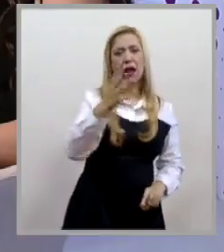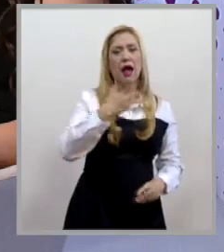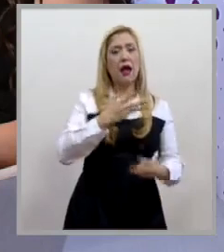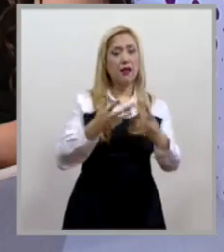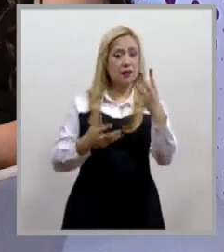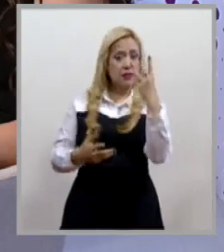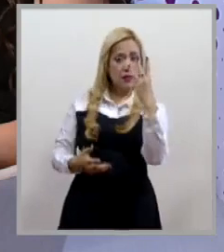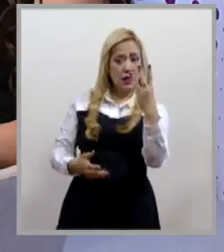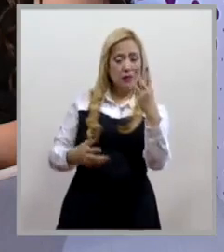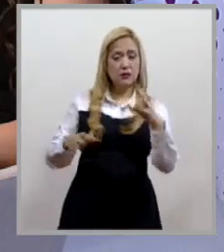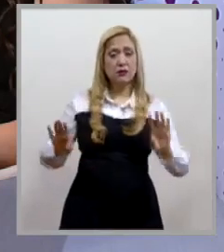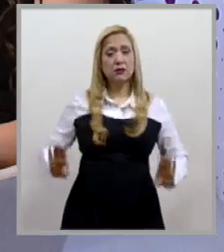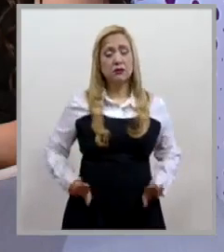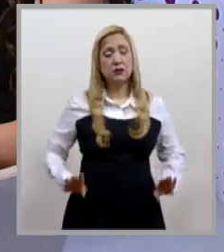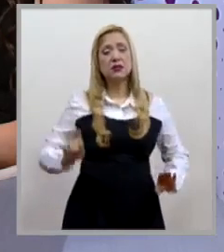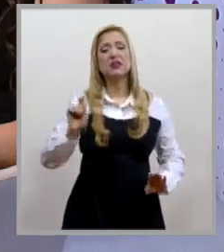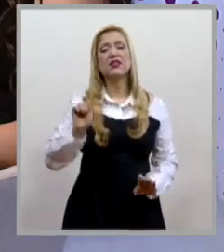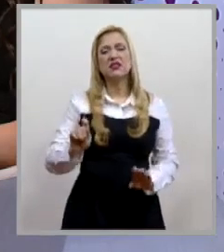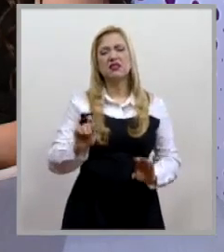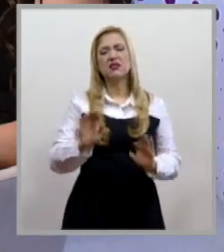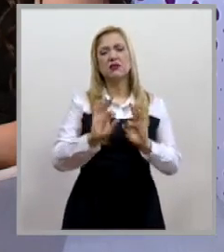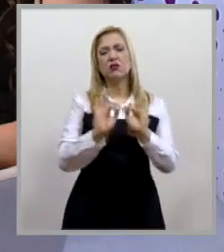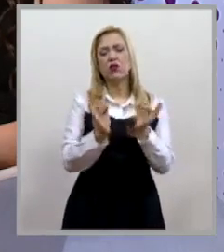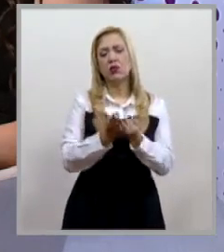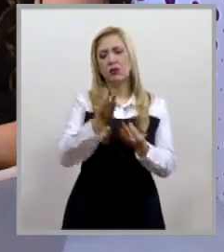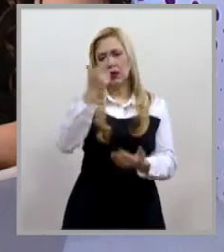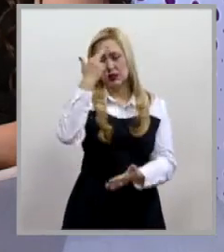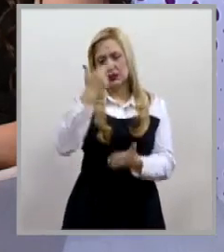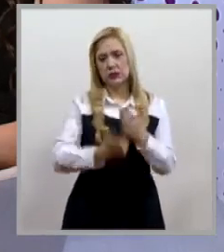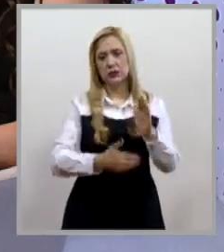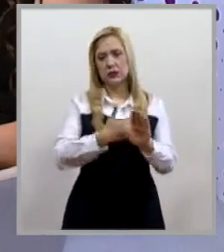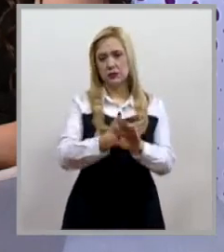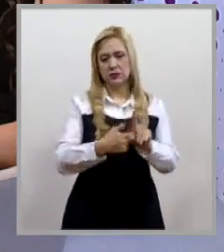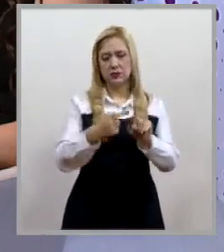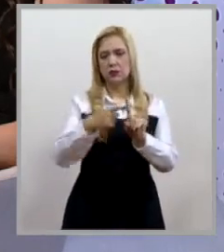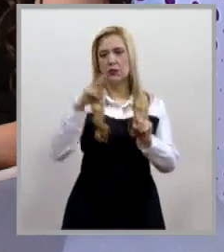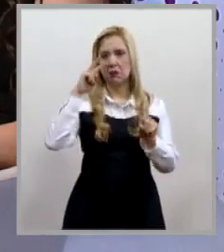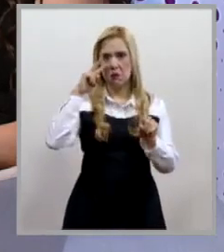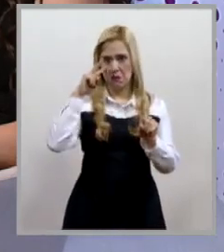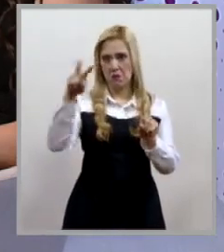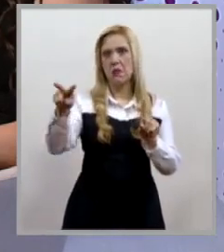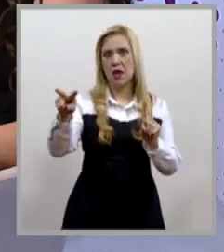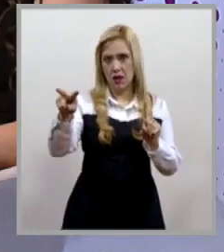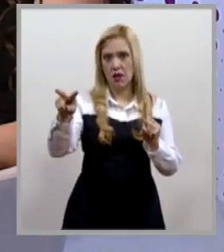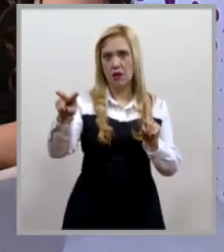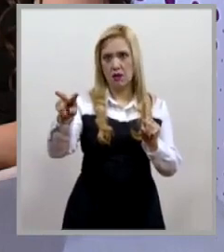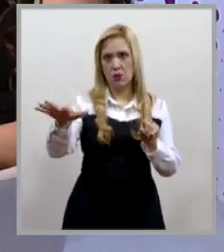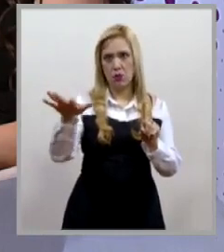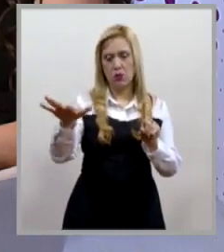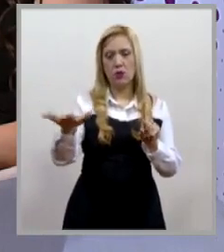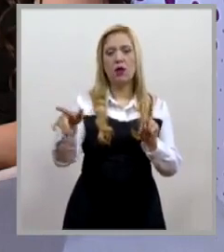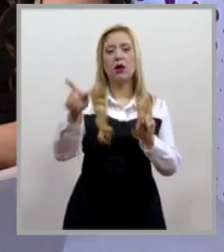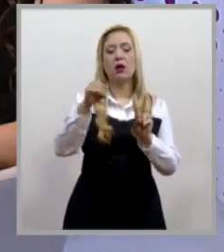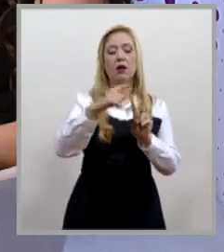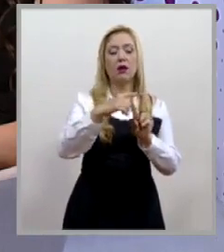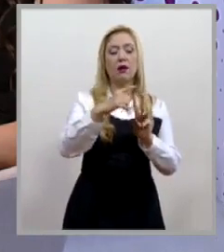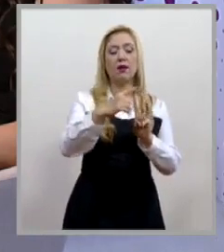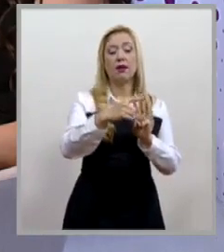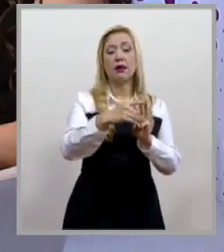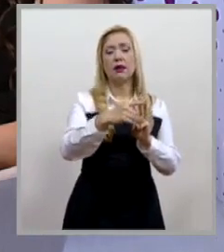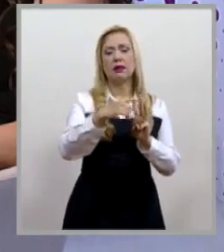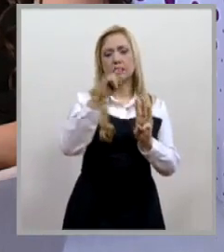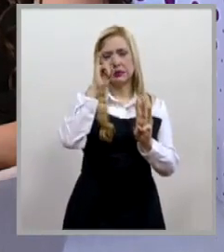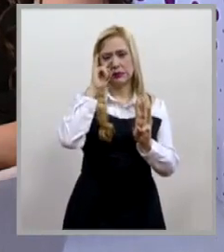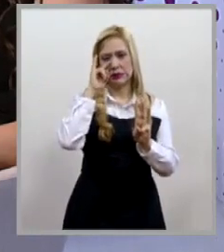violencia, una que se encuentra en las categorías de lo visible y otras 2 dentro de lo invisible. La de